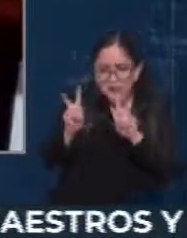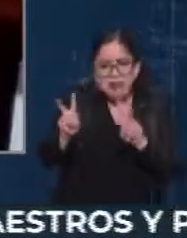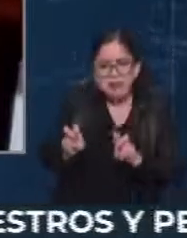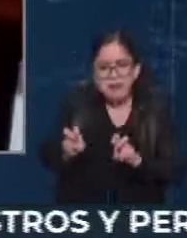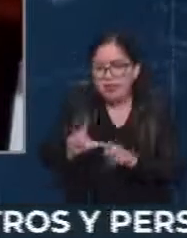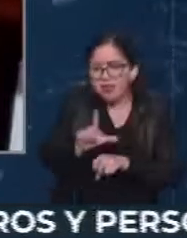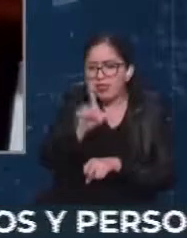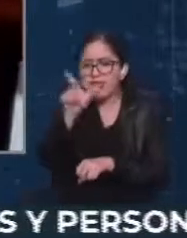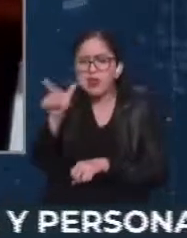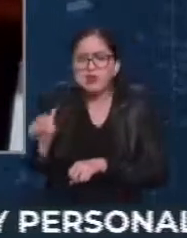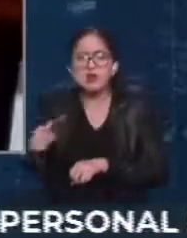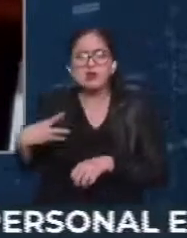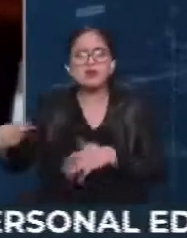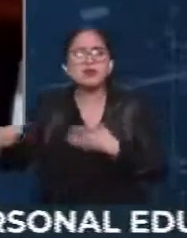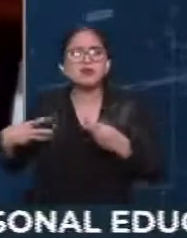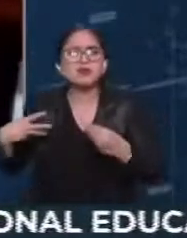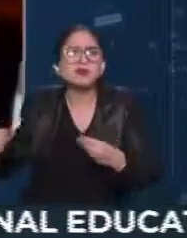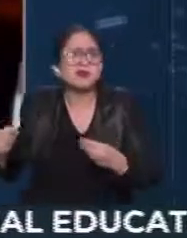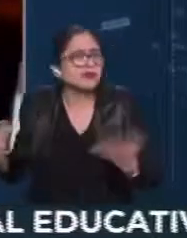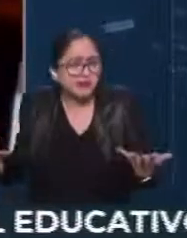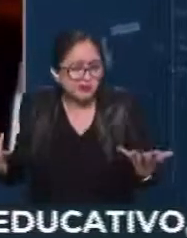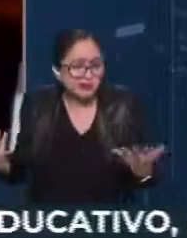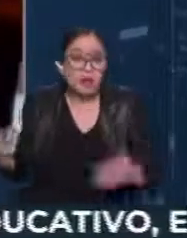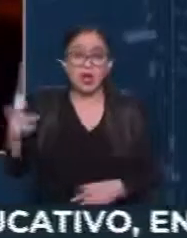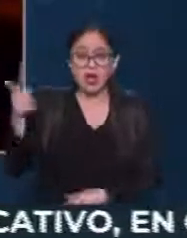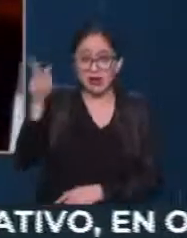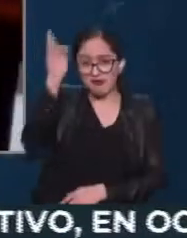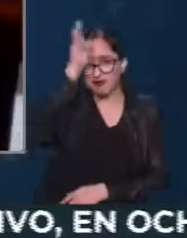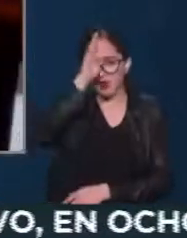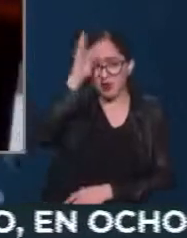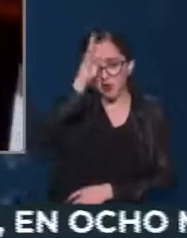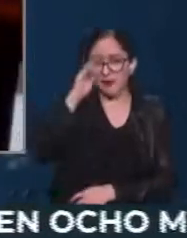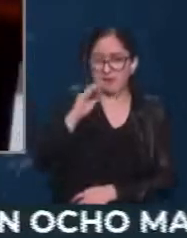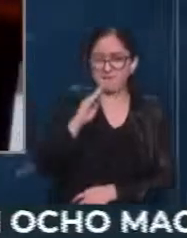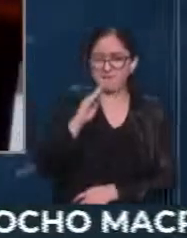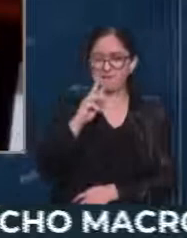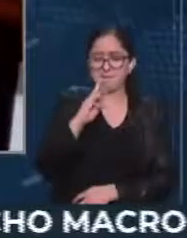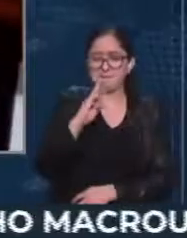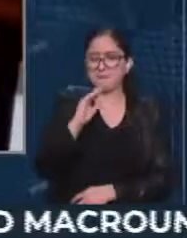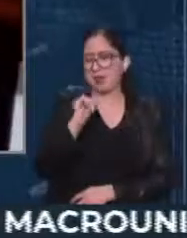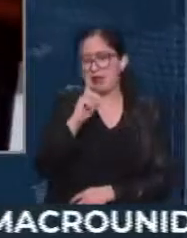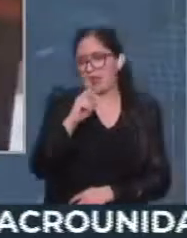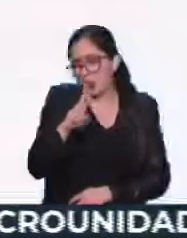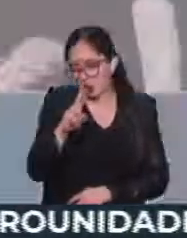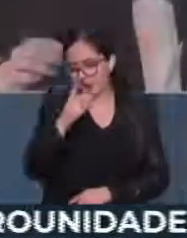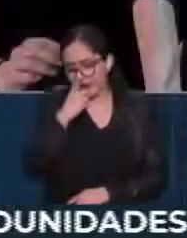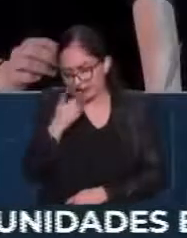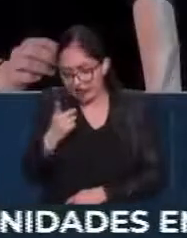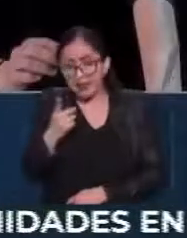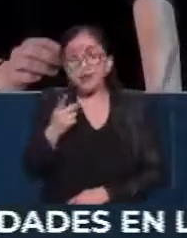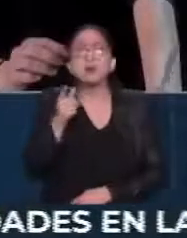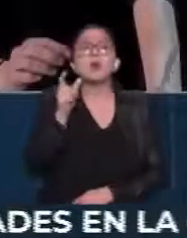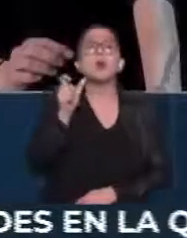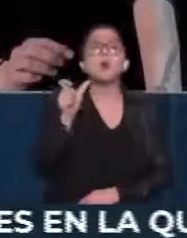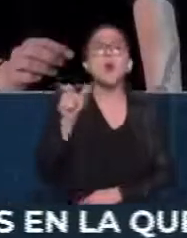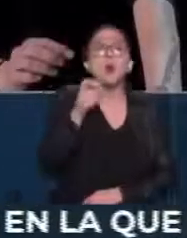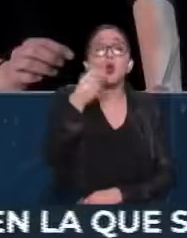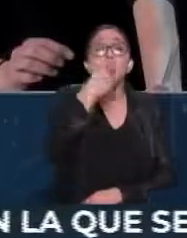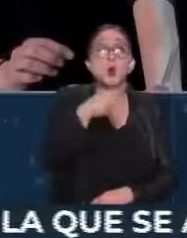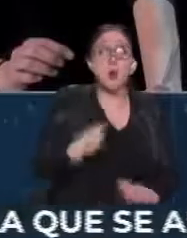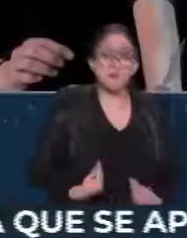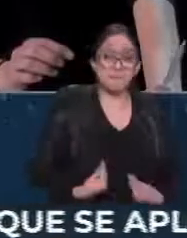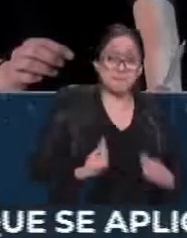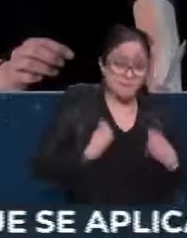llama Badiou, que dice que hay acontecimientos, y son esas cosas que nos pasan en la vida personal y en la vida social que